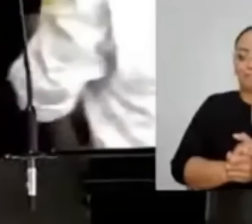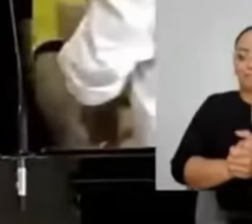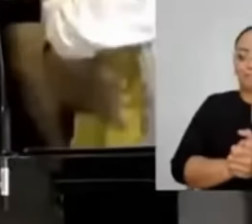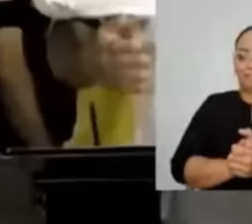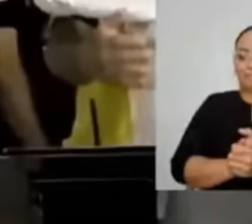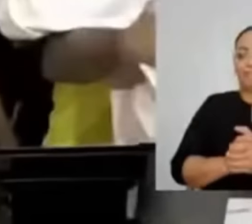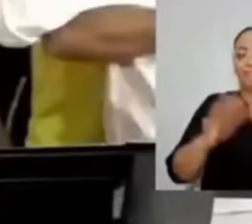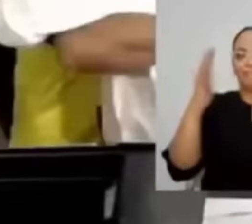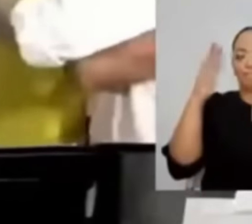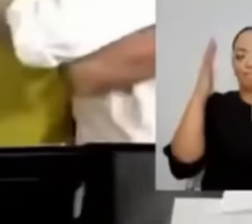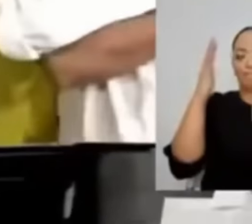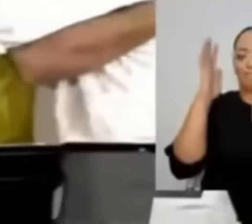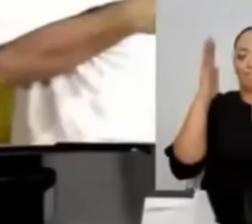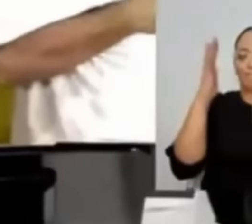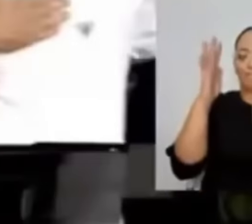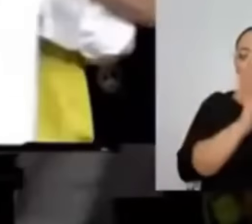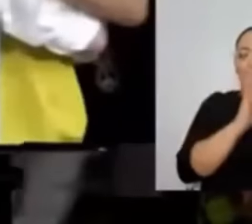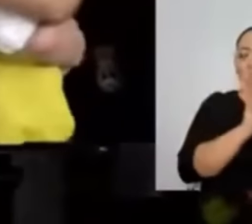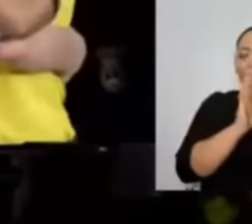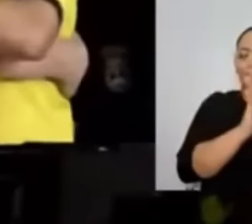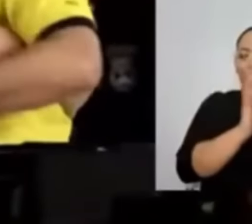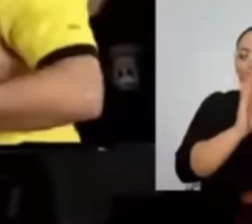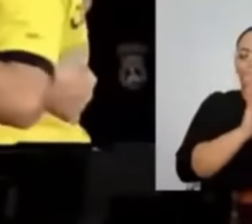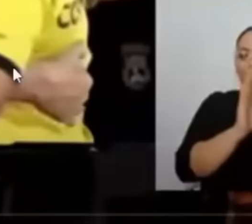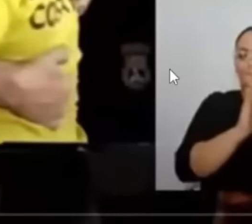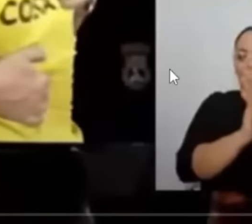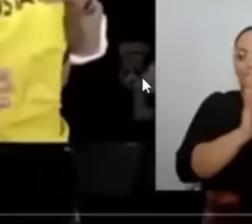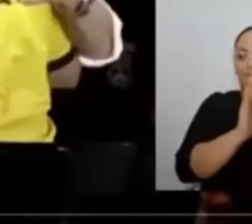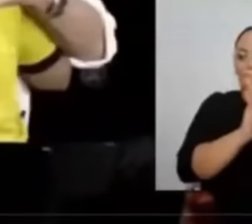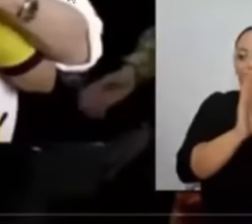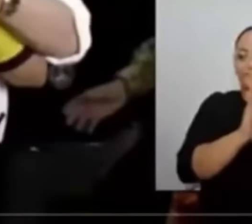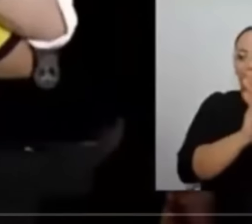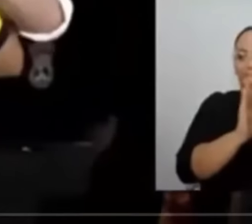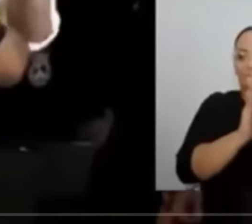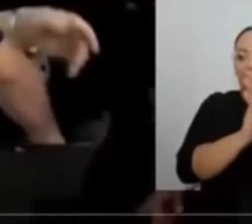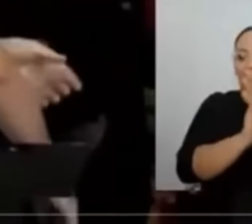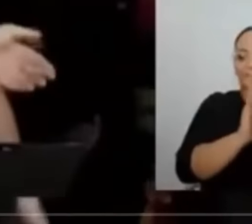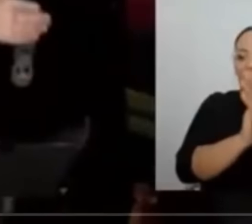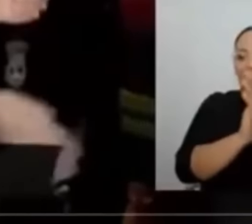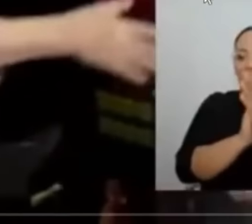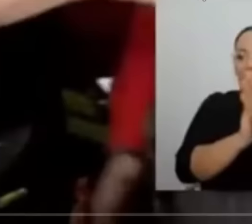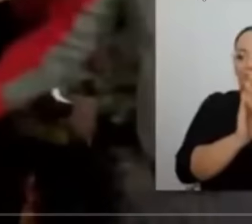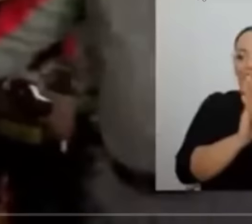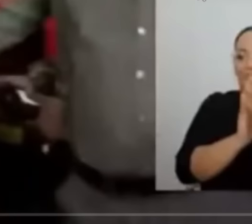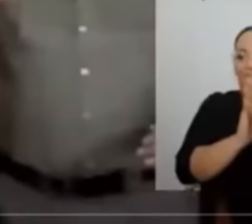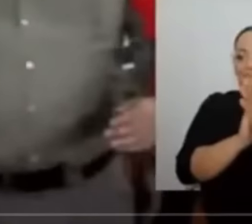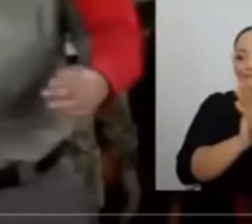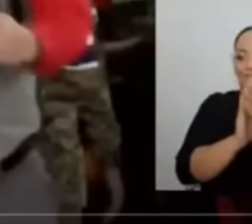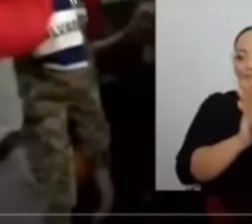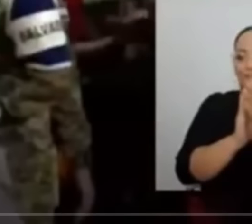Porque en España creo que hubo 4 personas nomás. Cruz Roja. Y acá hay muchos de la Cruz Roja,